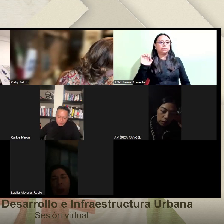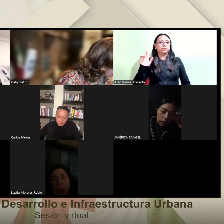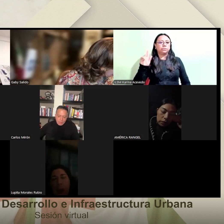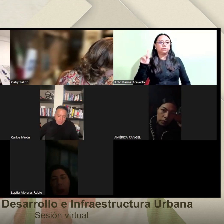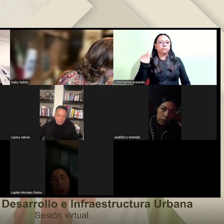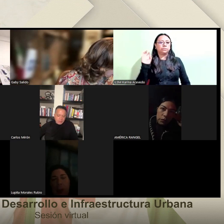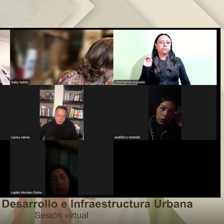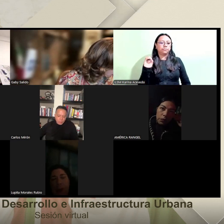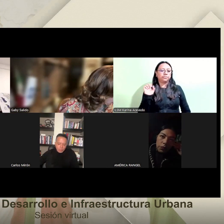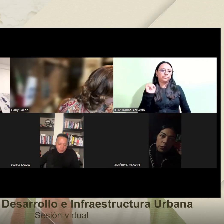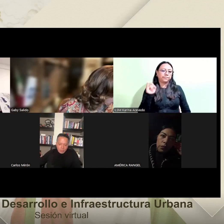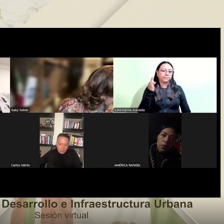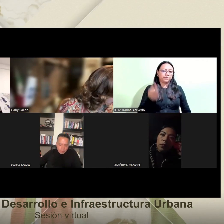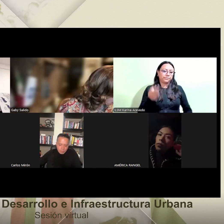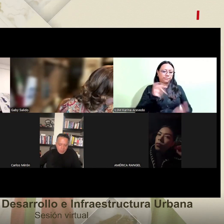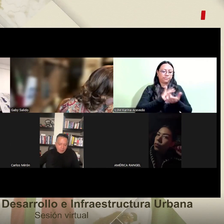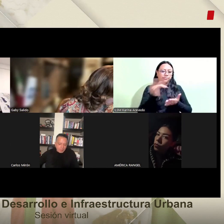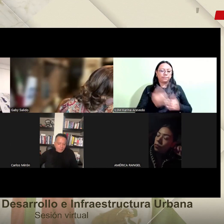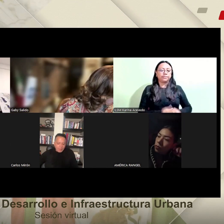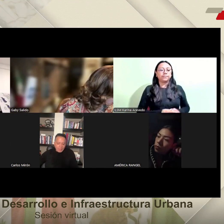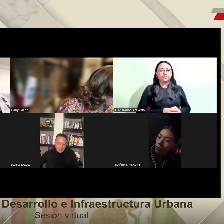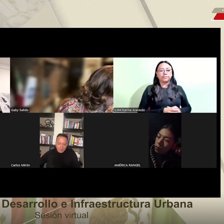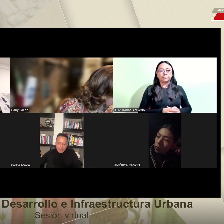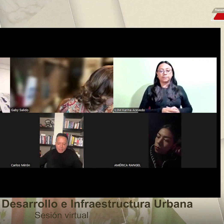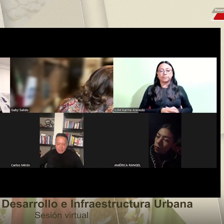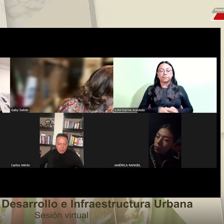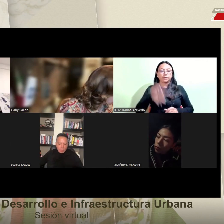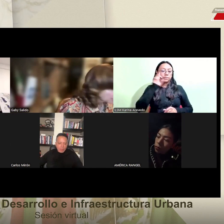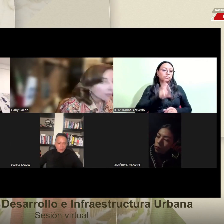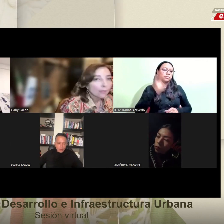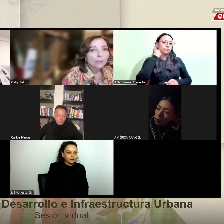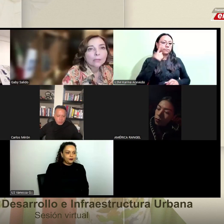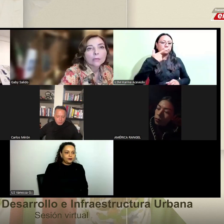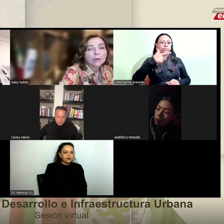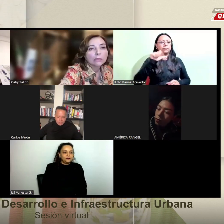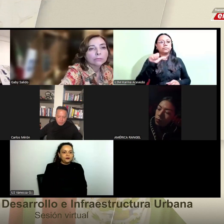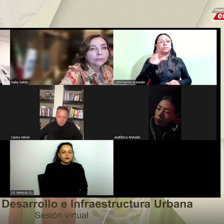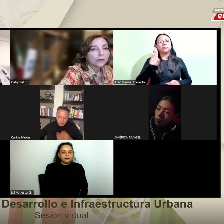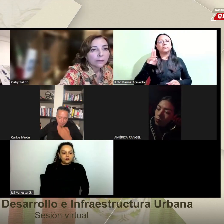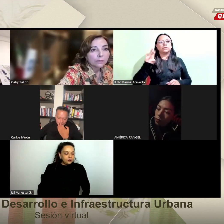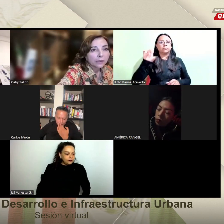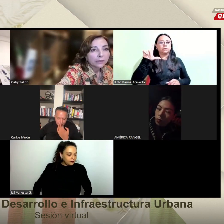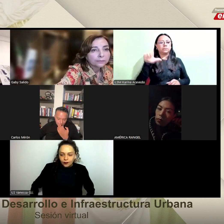favor. Gracias, diputado. Diputada María Gabriela Salido Magos.